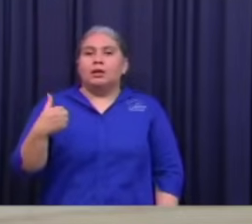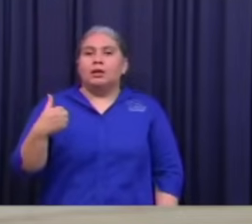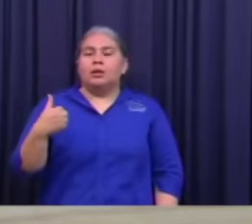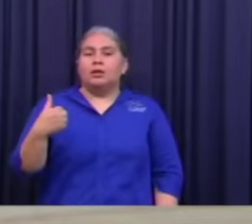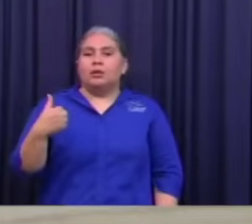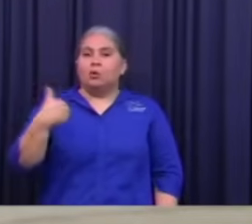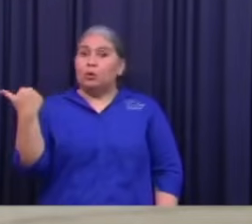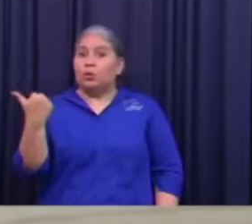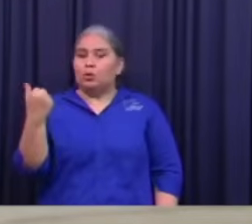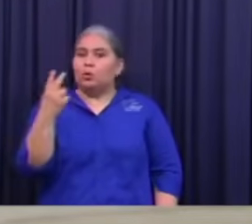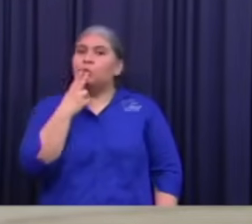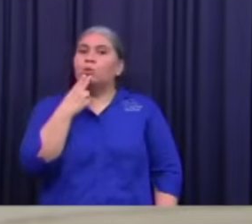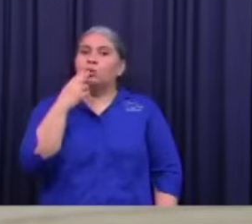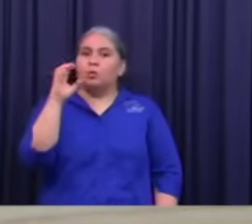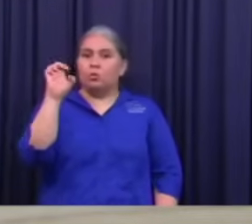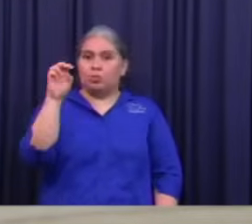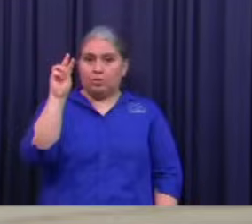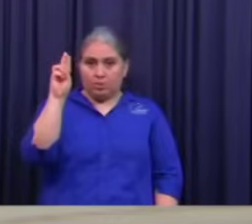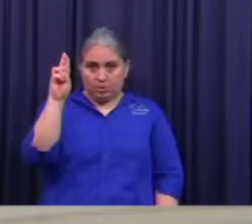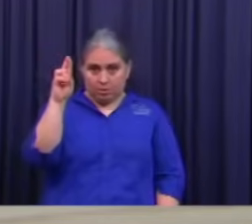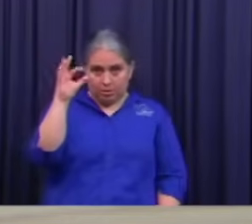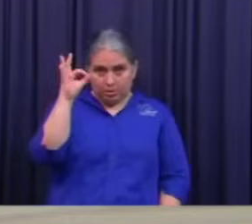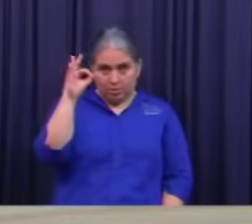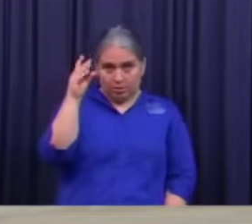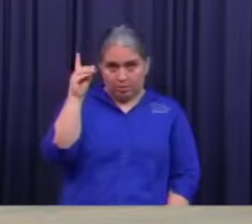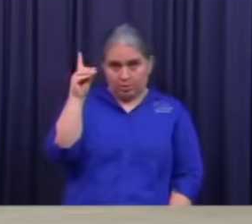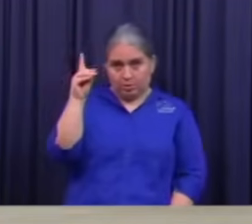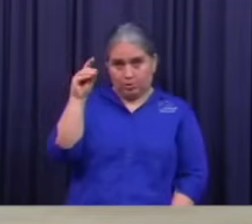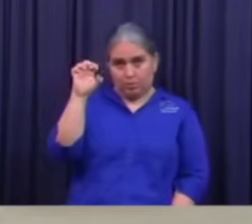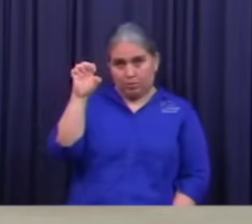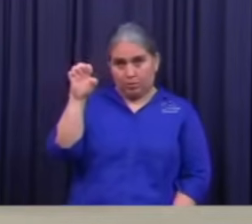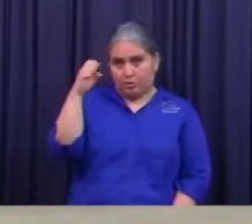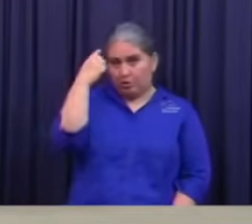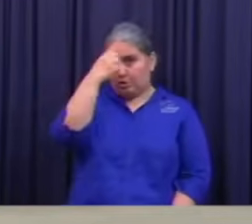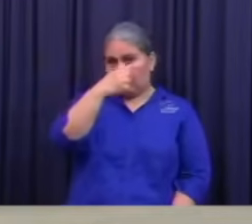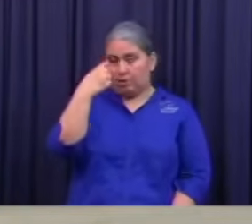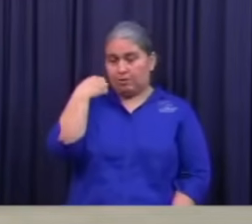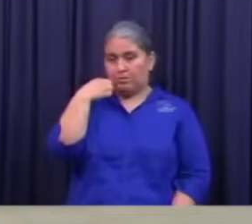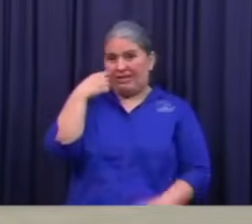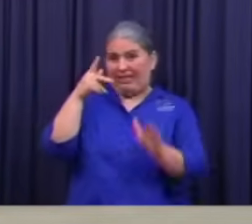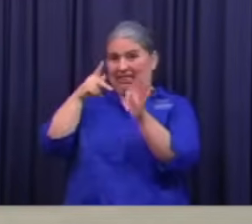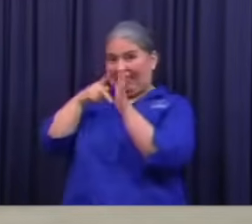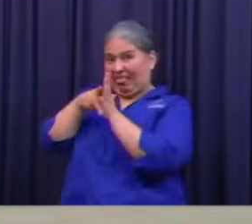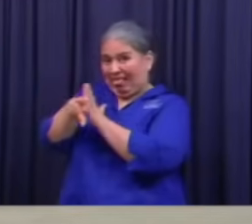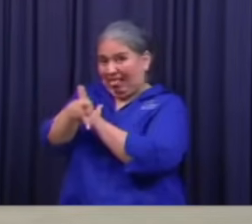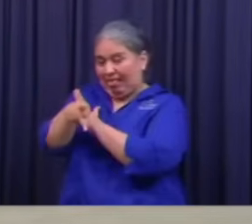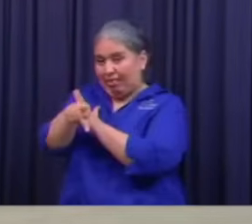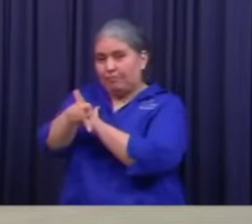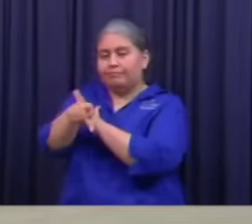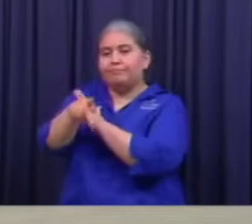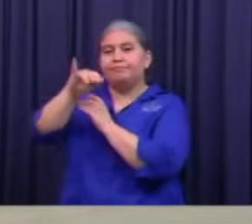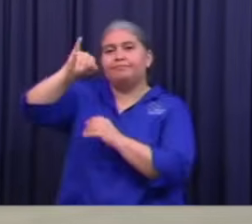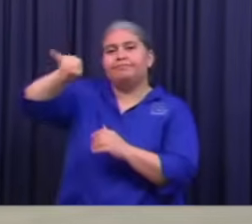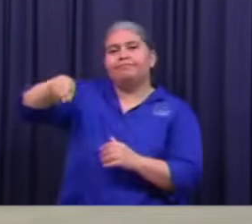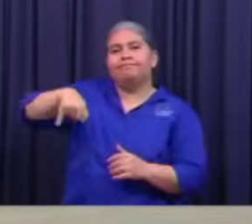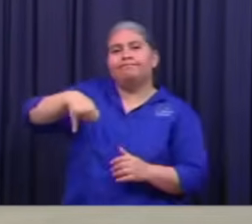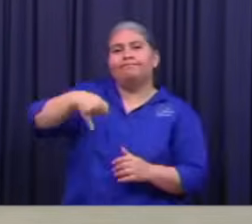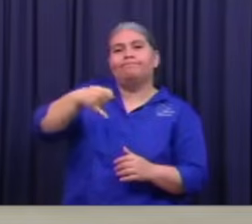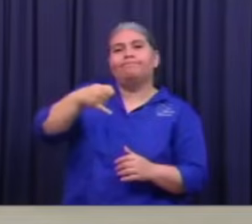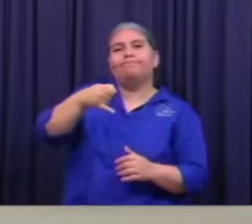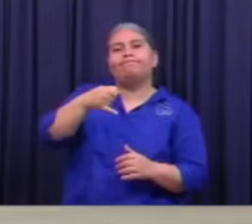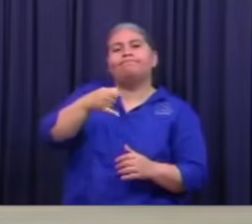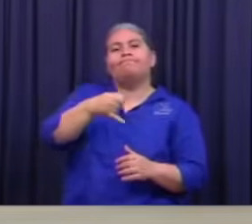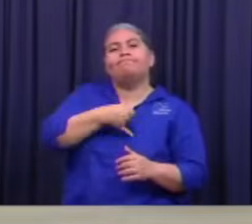el Rey Herodes que le mandó a quitar la cabeza a Juan El Bautista